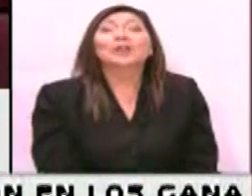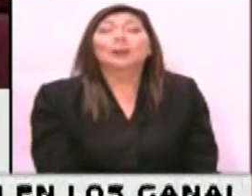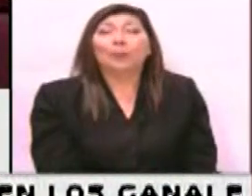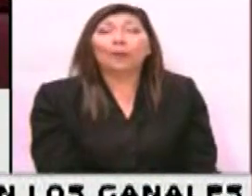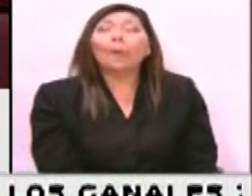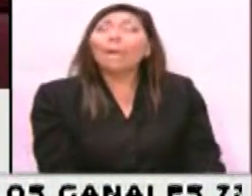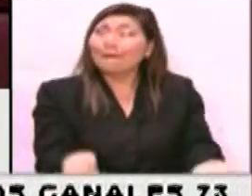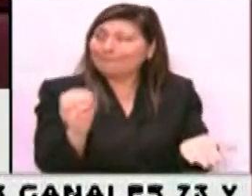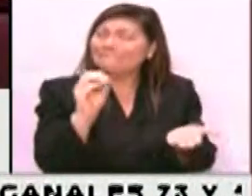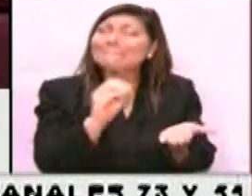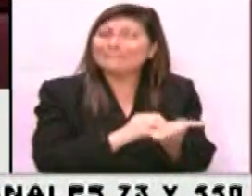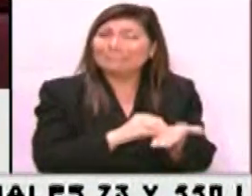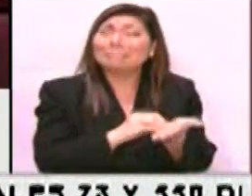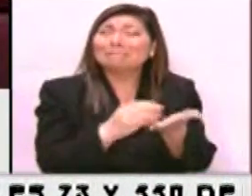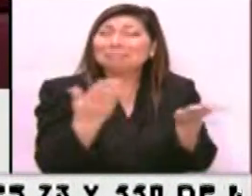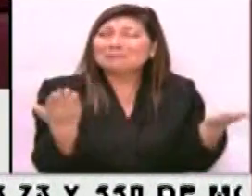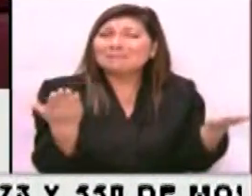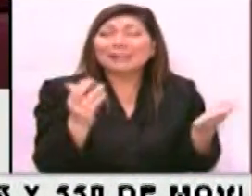además,